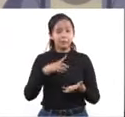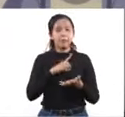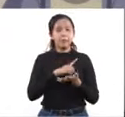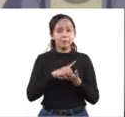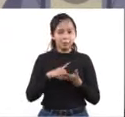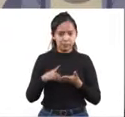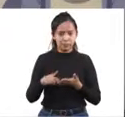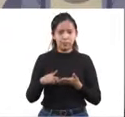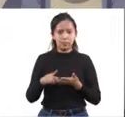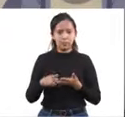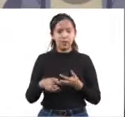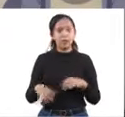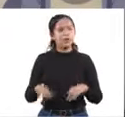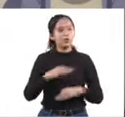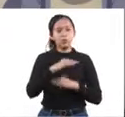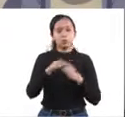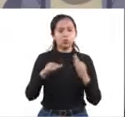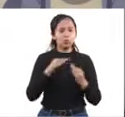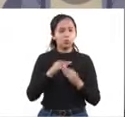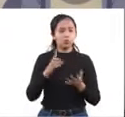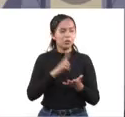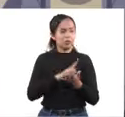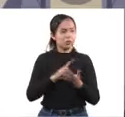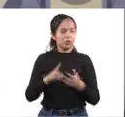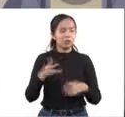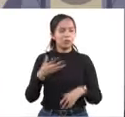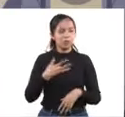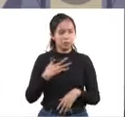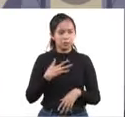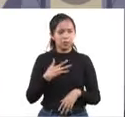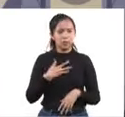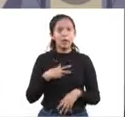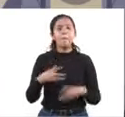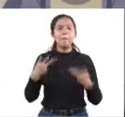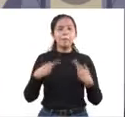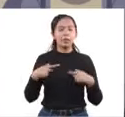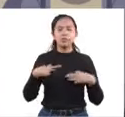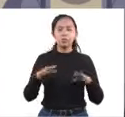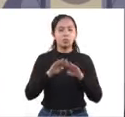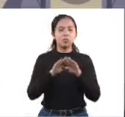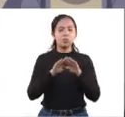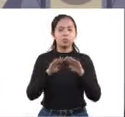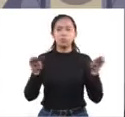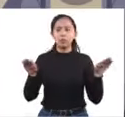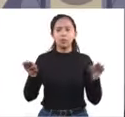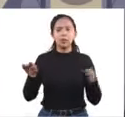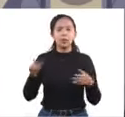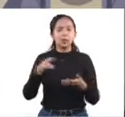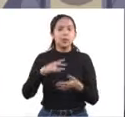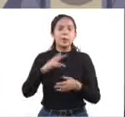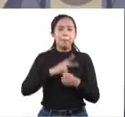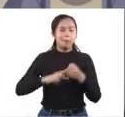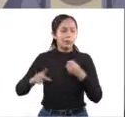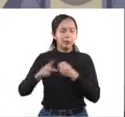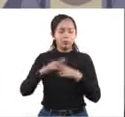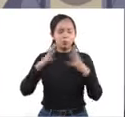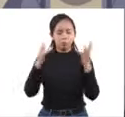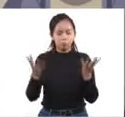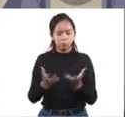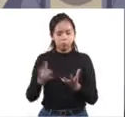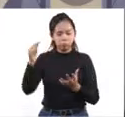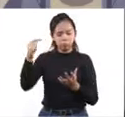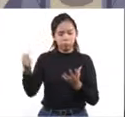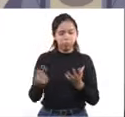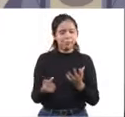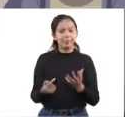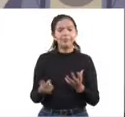los derechos de los que debe gozar cualquier persona en cualquier lugar del mundo. Así que